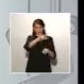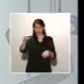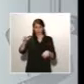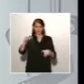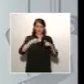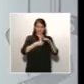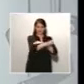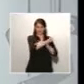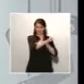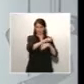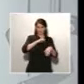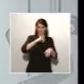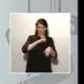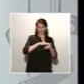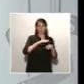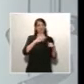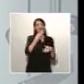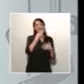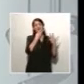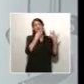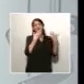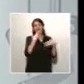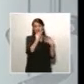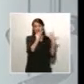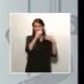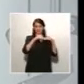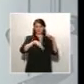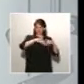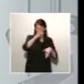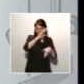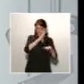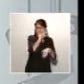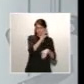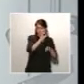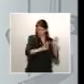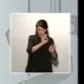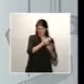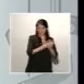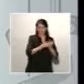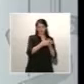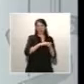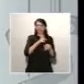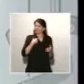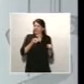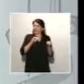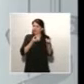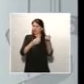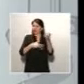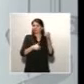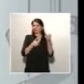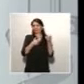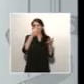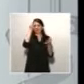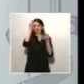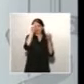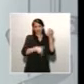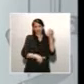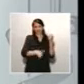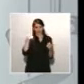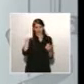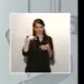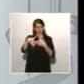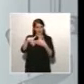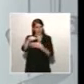de 70 años. Estoy dando las cifras generales, pero ya les digo que vamos a incluir un informe pormenorizado en breve, que alrededor